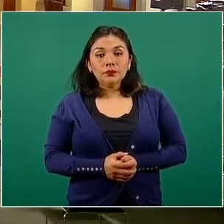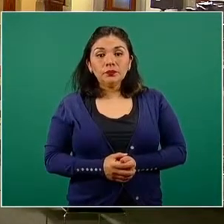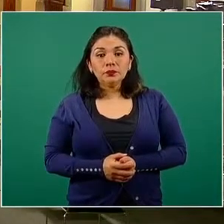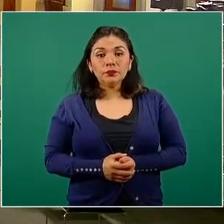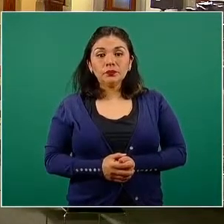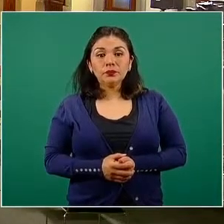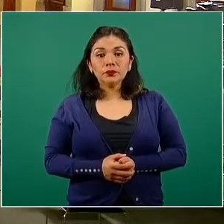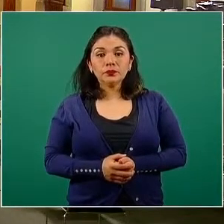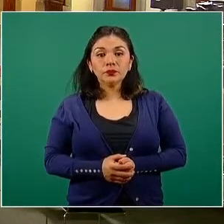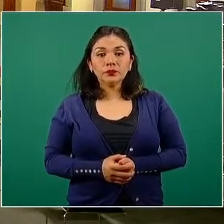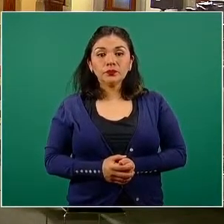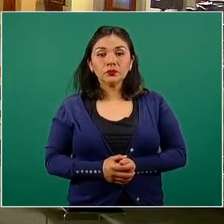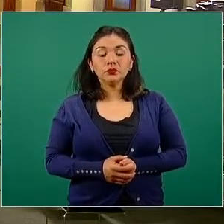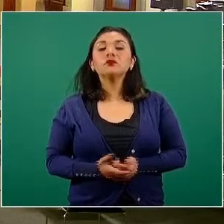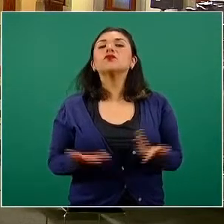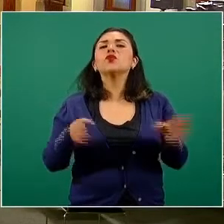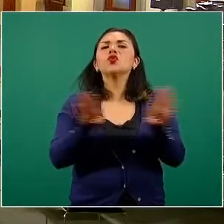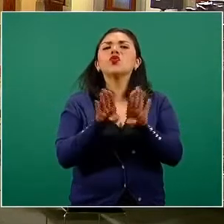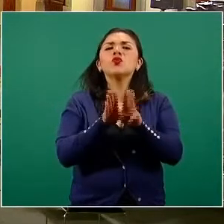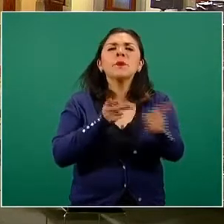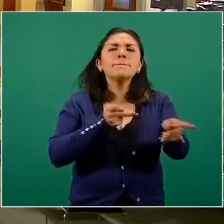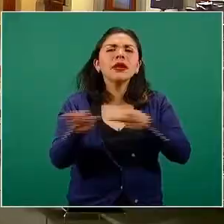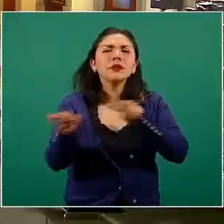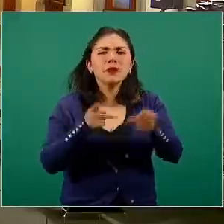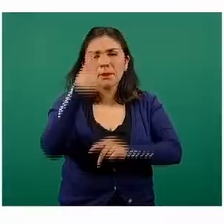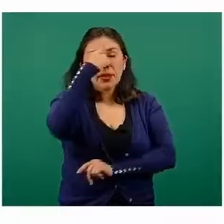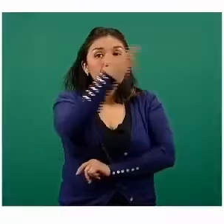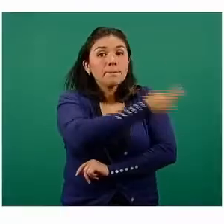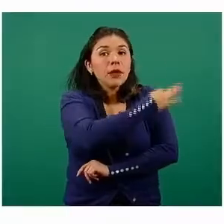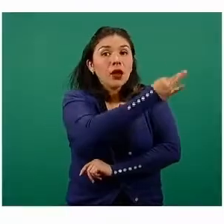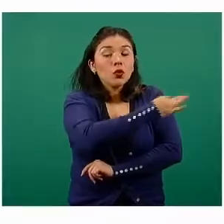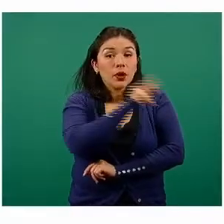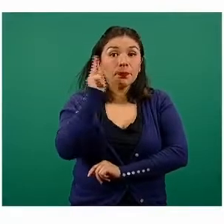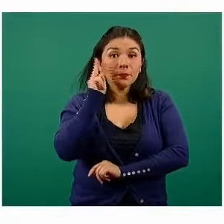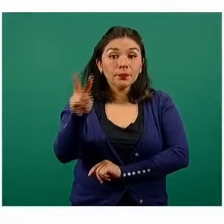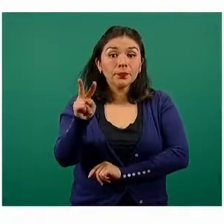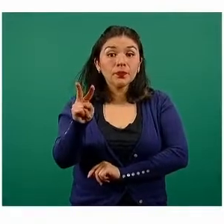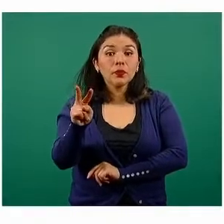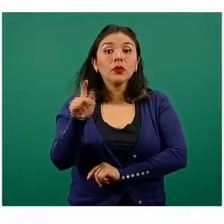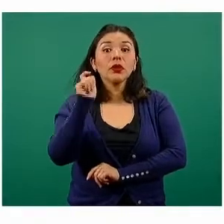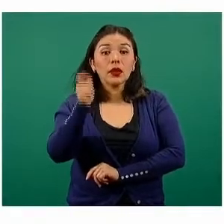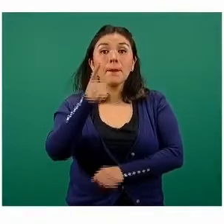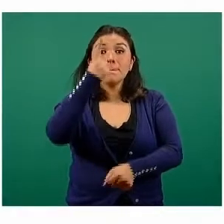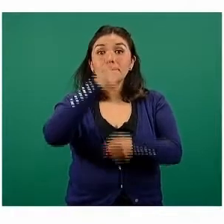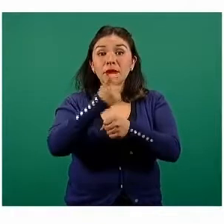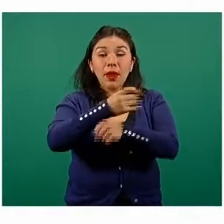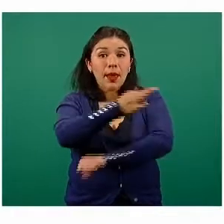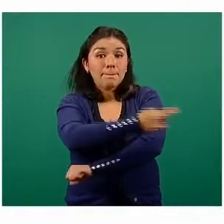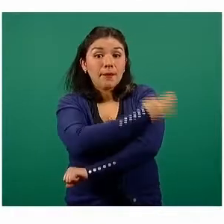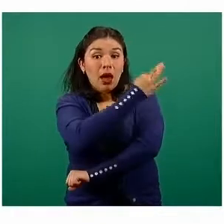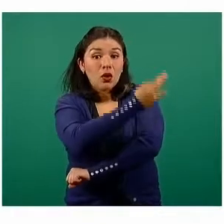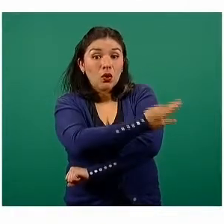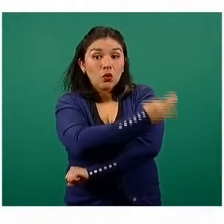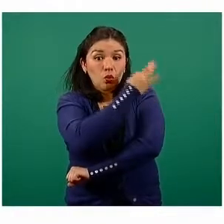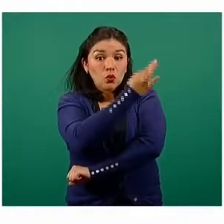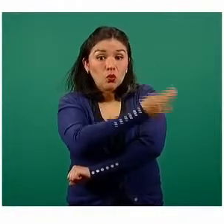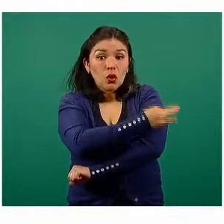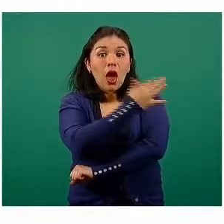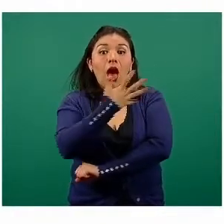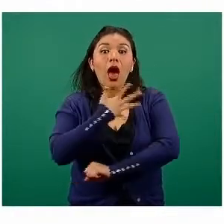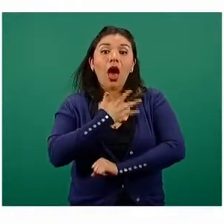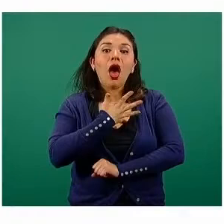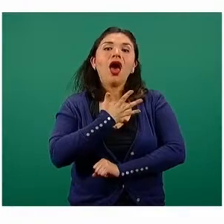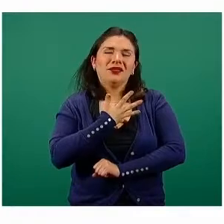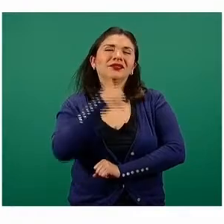Y esto se organiza en los esquemas, las aplicaciones. Primeras dosis de aplicación de un esquema que comprende